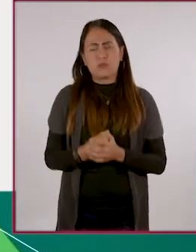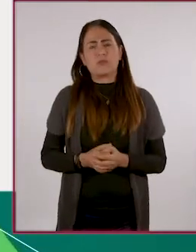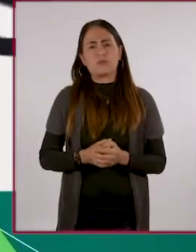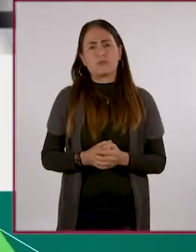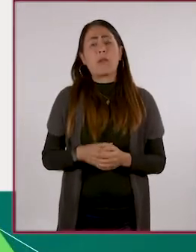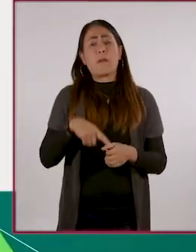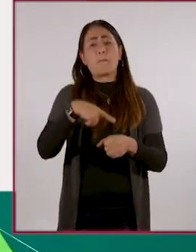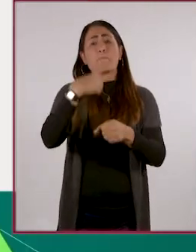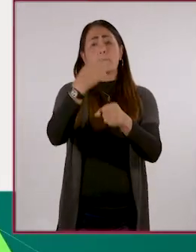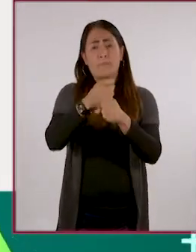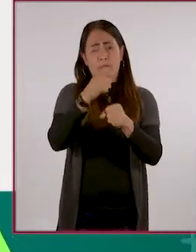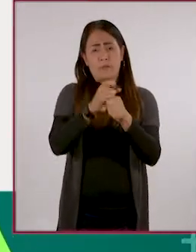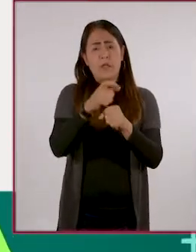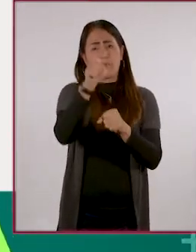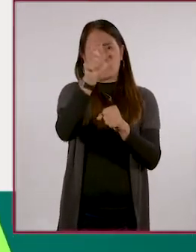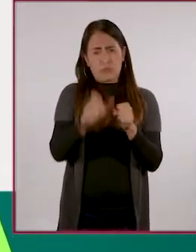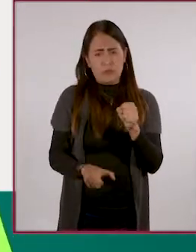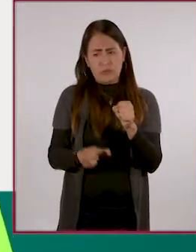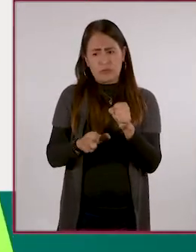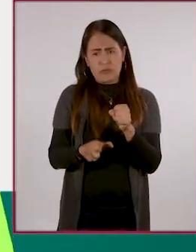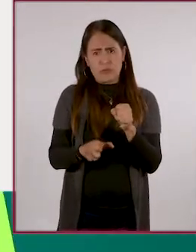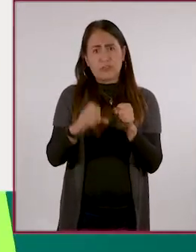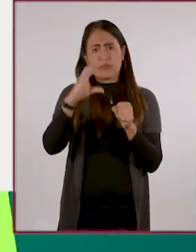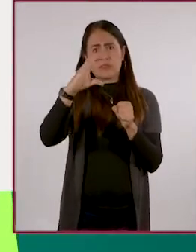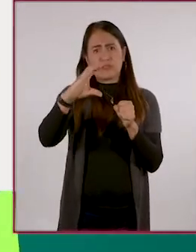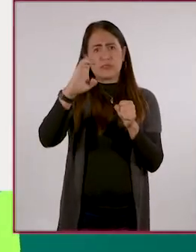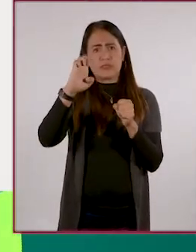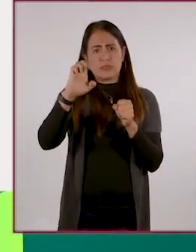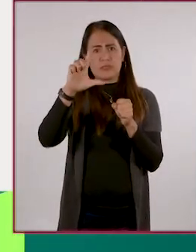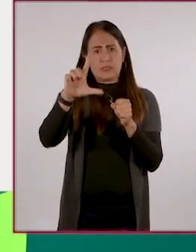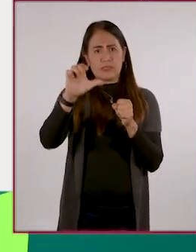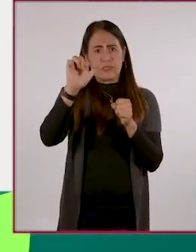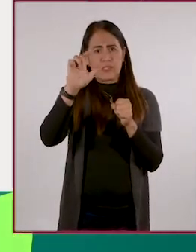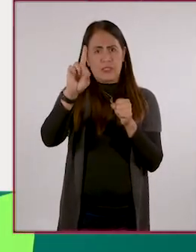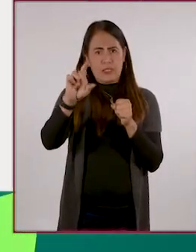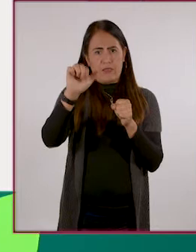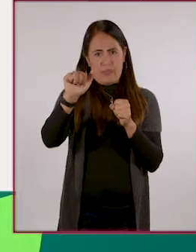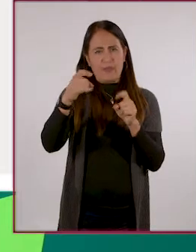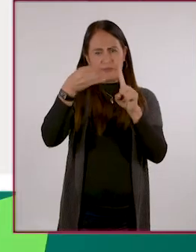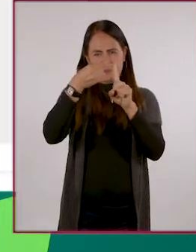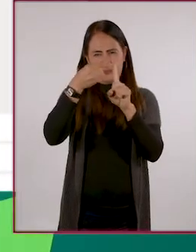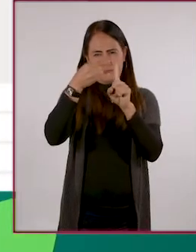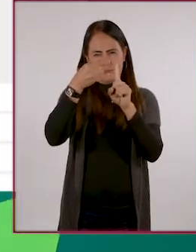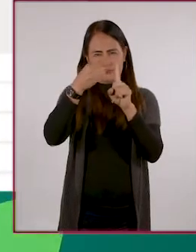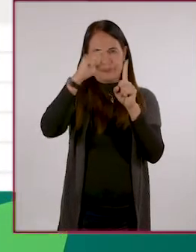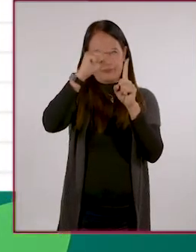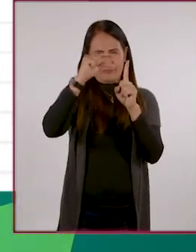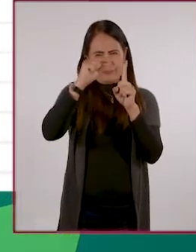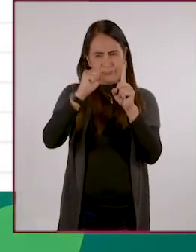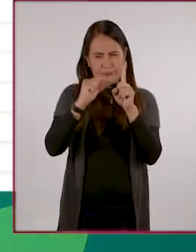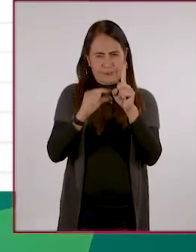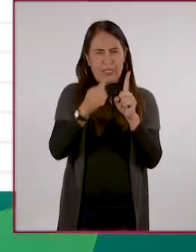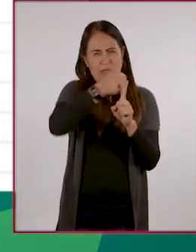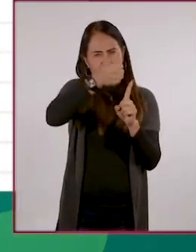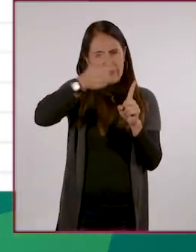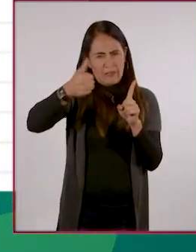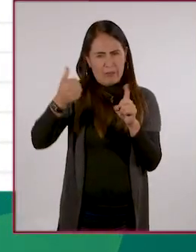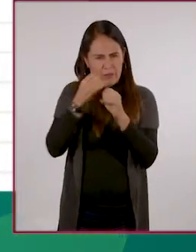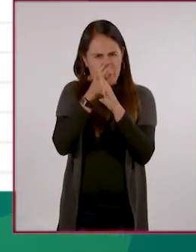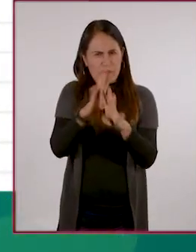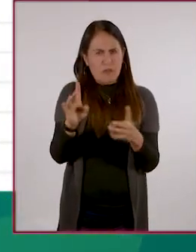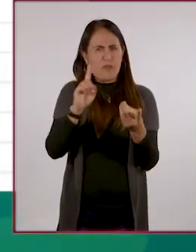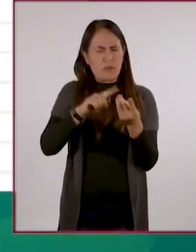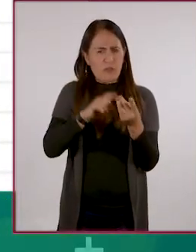datos los ubicamos en un lugar de la hoja al que denominamos celda. Para saber en qué celda se encuentra cada dato, nos